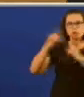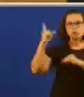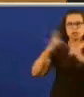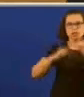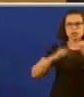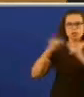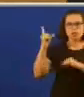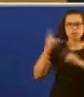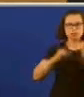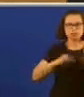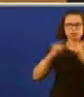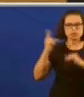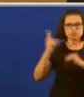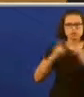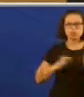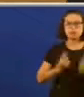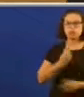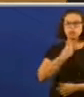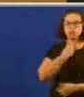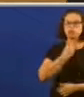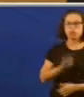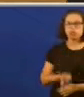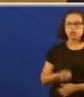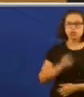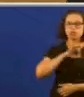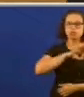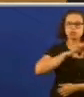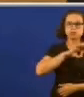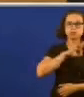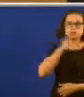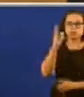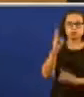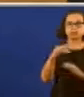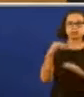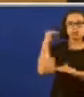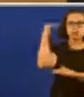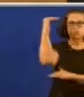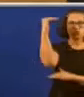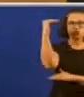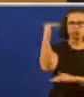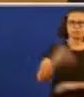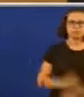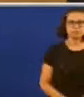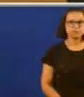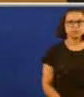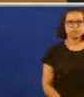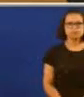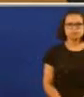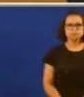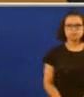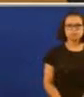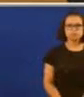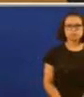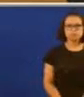Galego, e parero ten a palabra a súa portavoz, doña Ana Belén Pontón Mondelo.